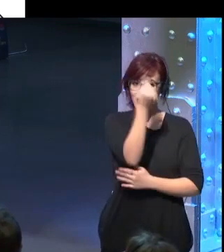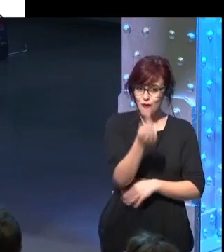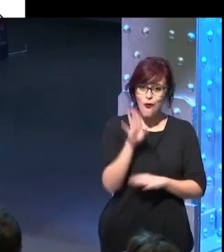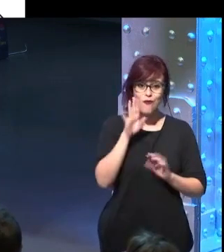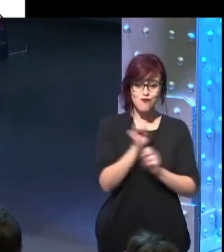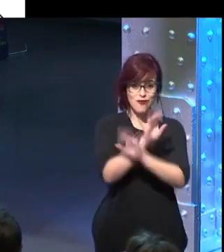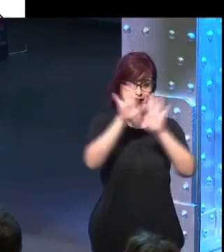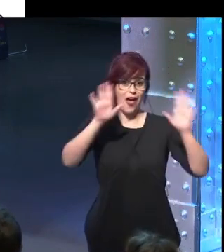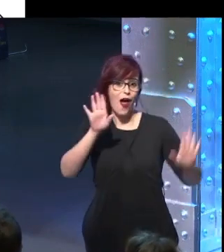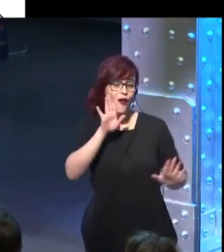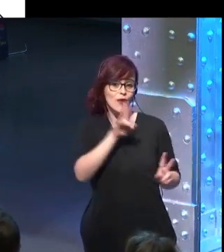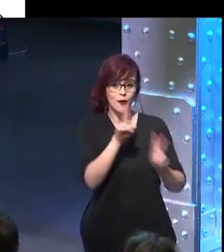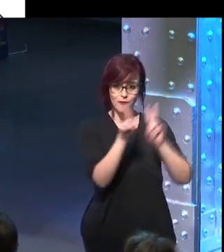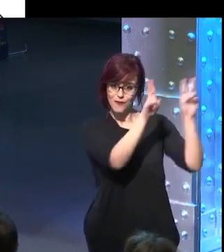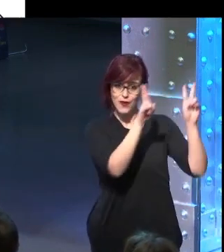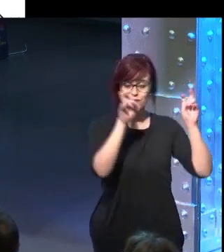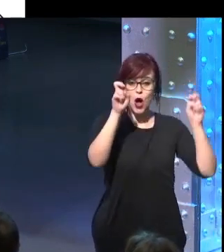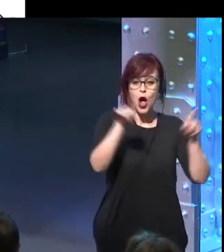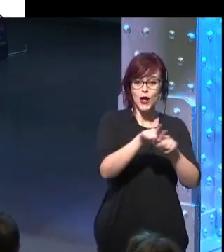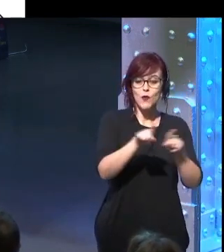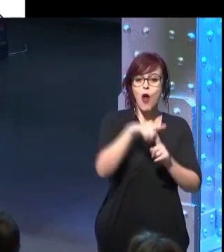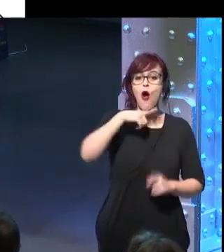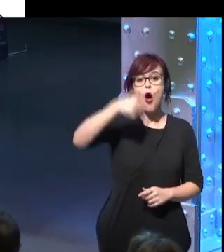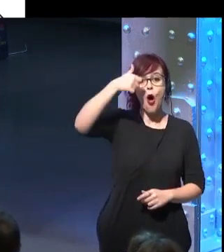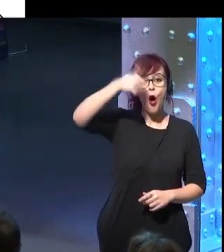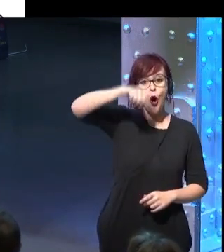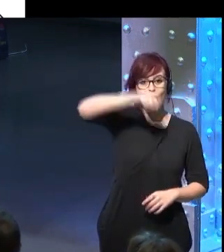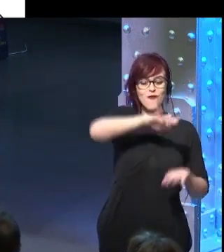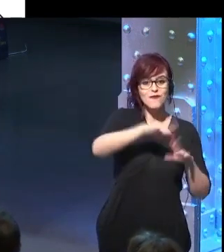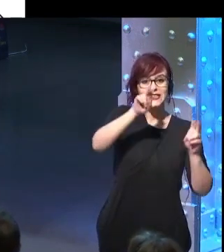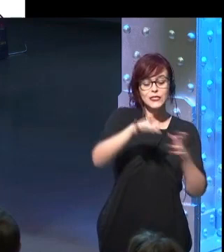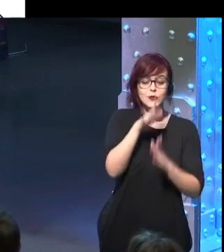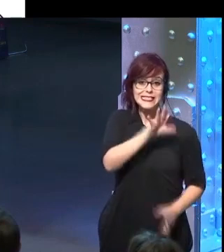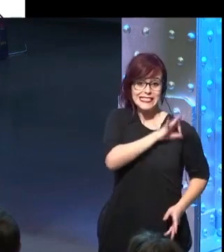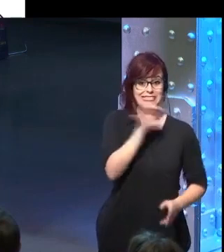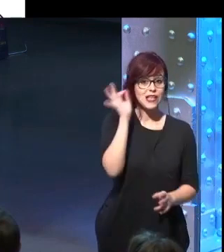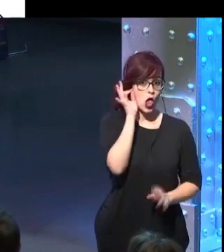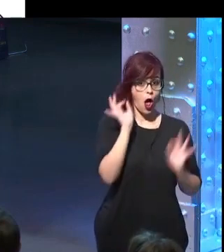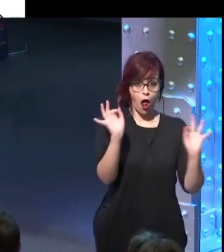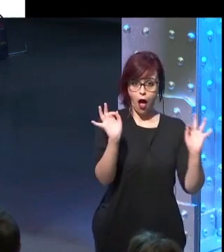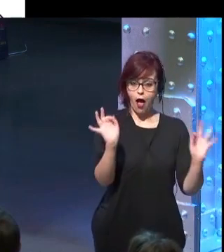una reunión de hombres presidido por un hombre y solamente hay una señora,